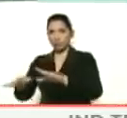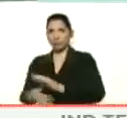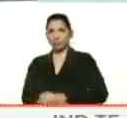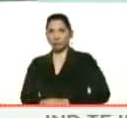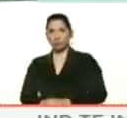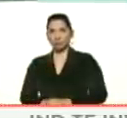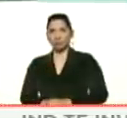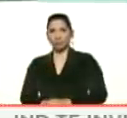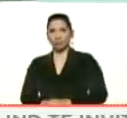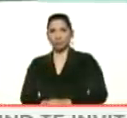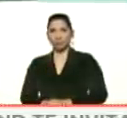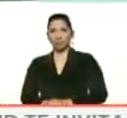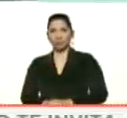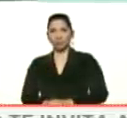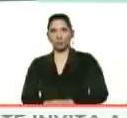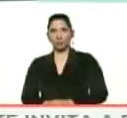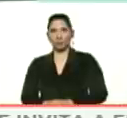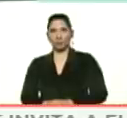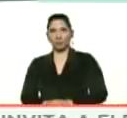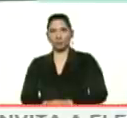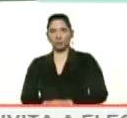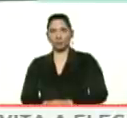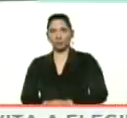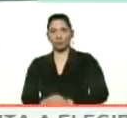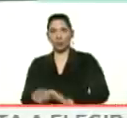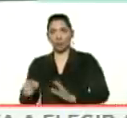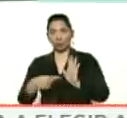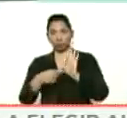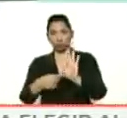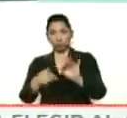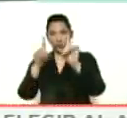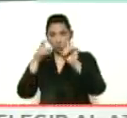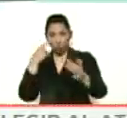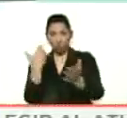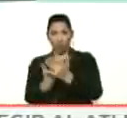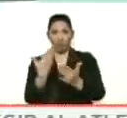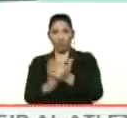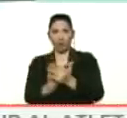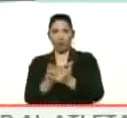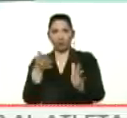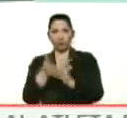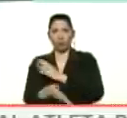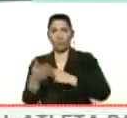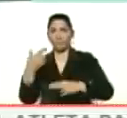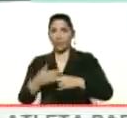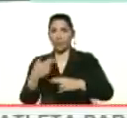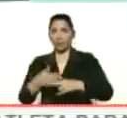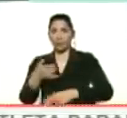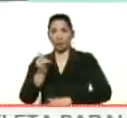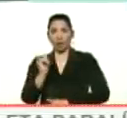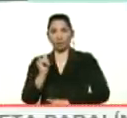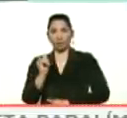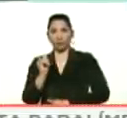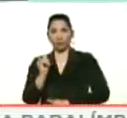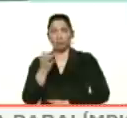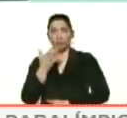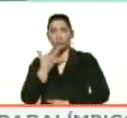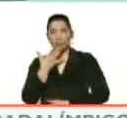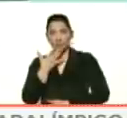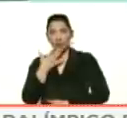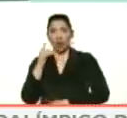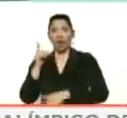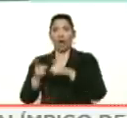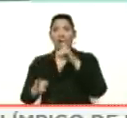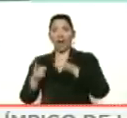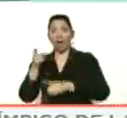por COVID-19. Esta es una prueba fehaciente de los peligros que existen si a alguien se